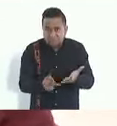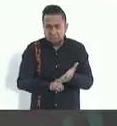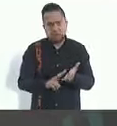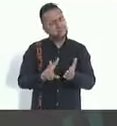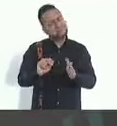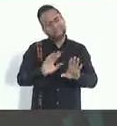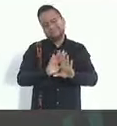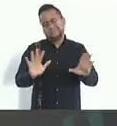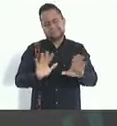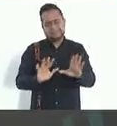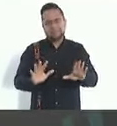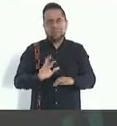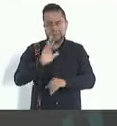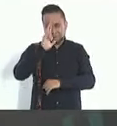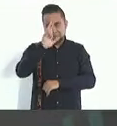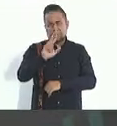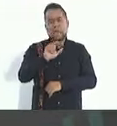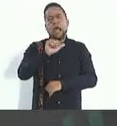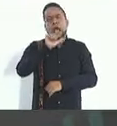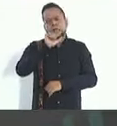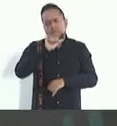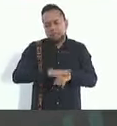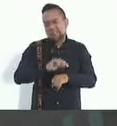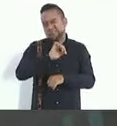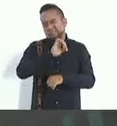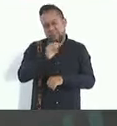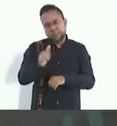Además, otras consideraciones.